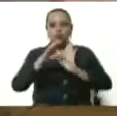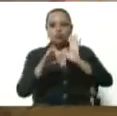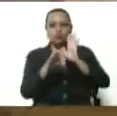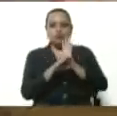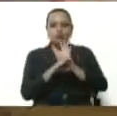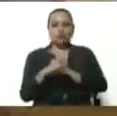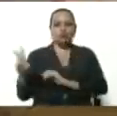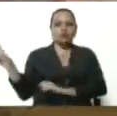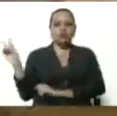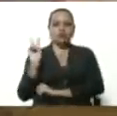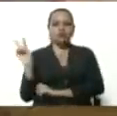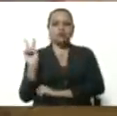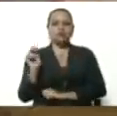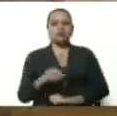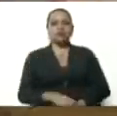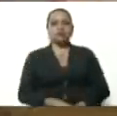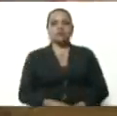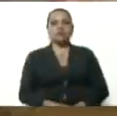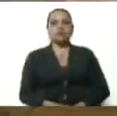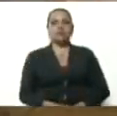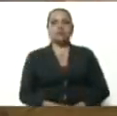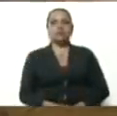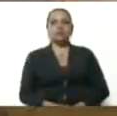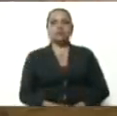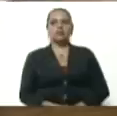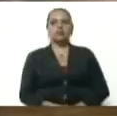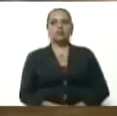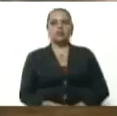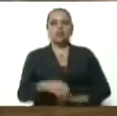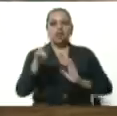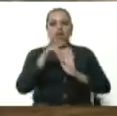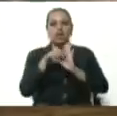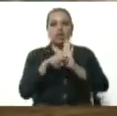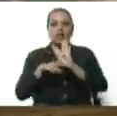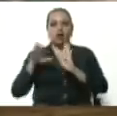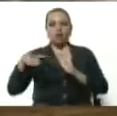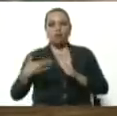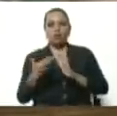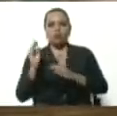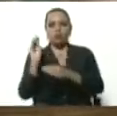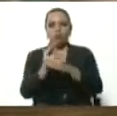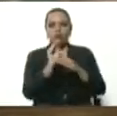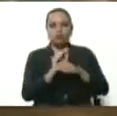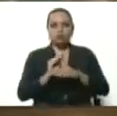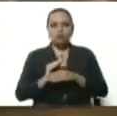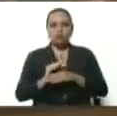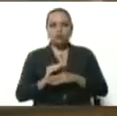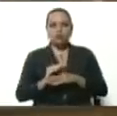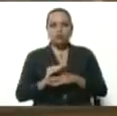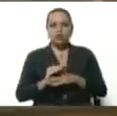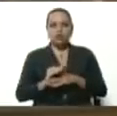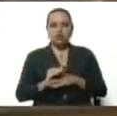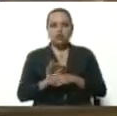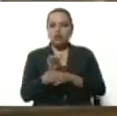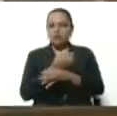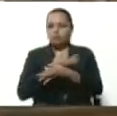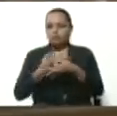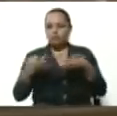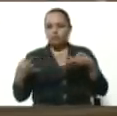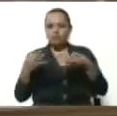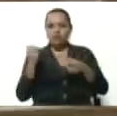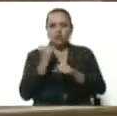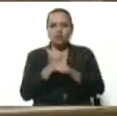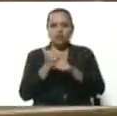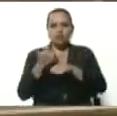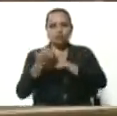República Bolivariana de Venezuela y las normas para garantizar el pleno funcionamiento